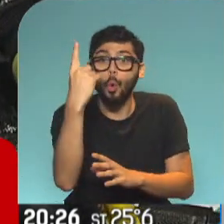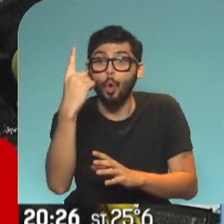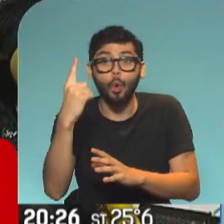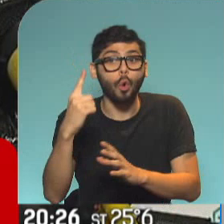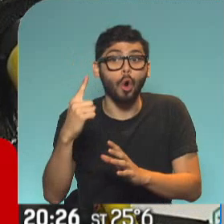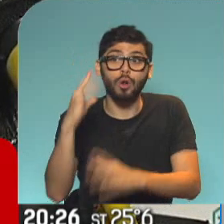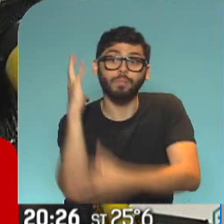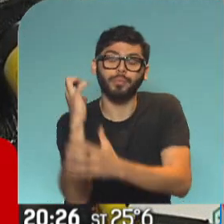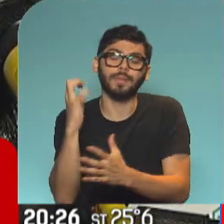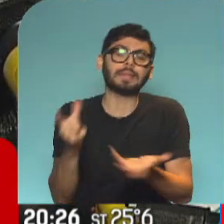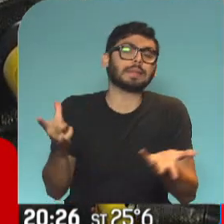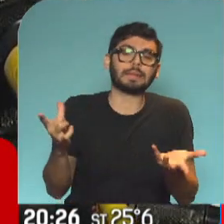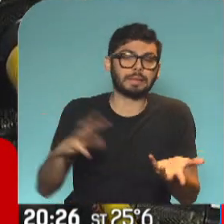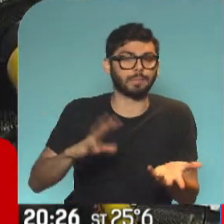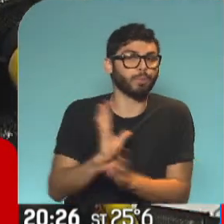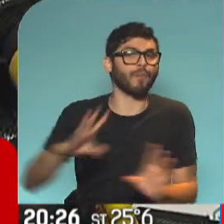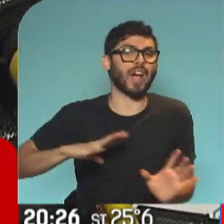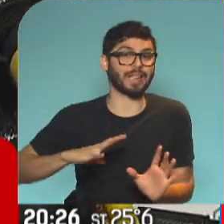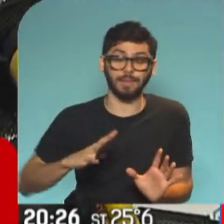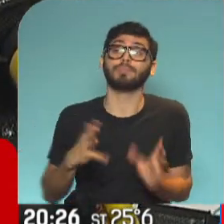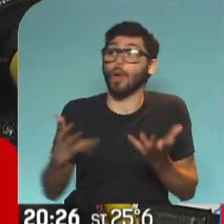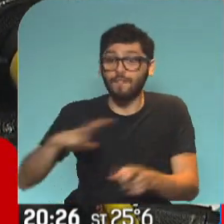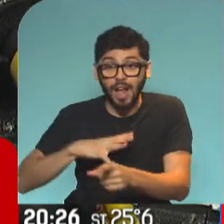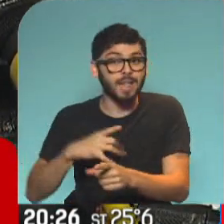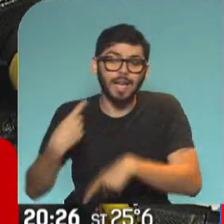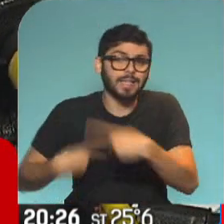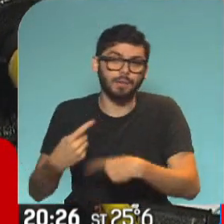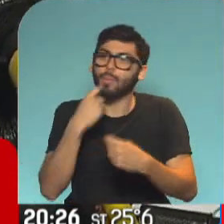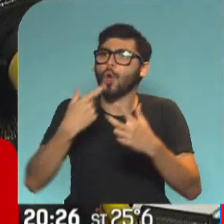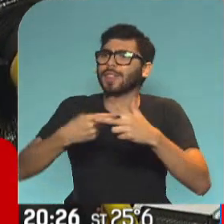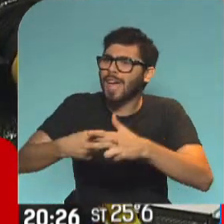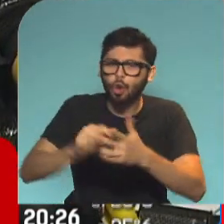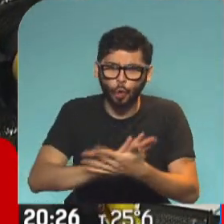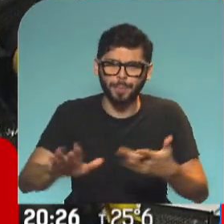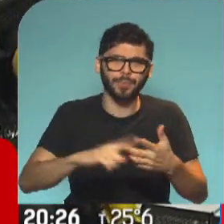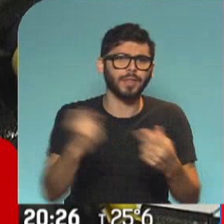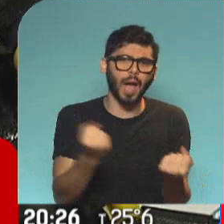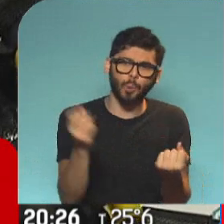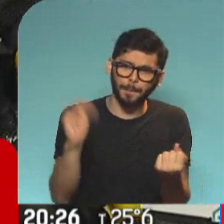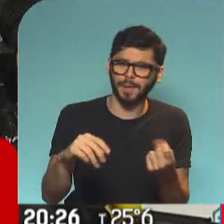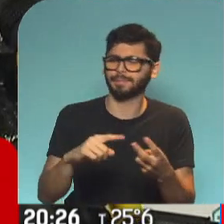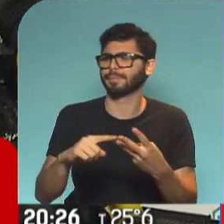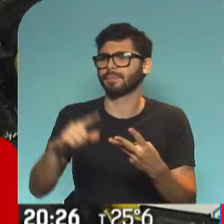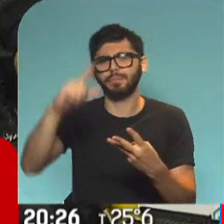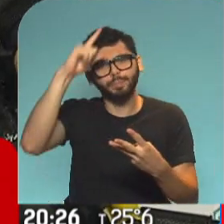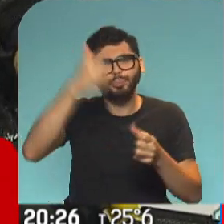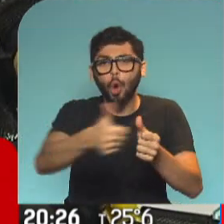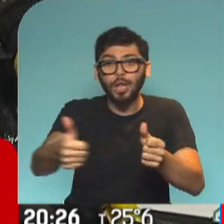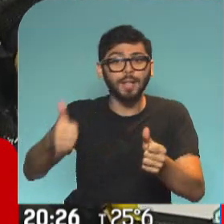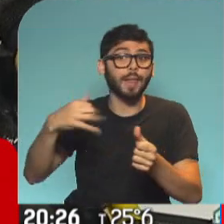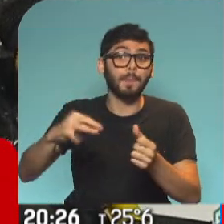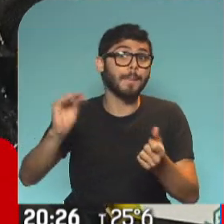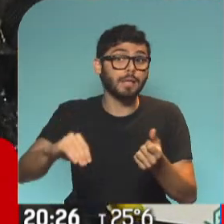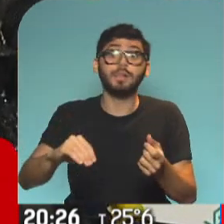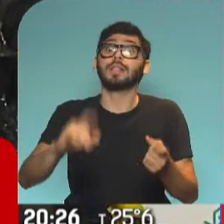hay que trabajar muchísimo en medidas coyunturales como el refuerzo de la tecnología, de los patrulleros, de los oficiales de policía, pero también